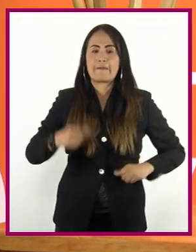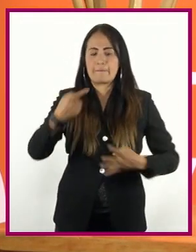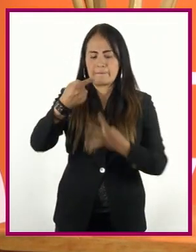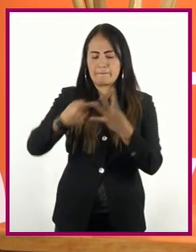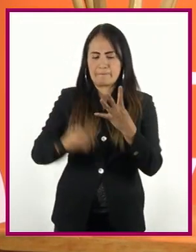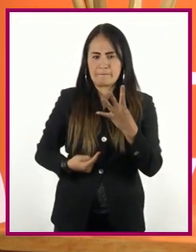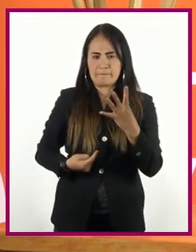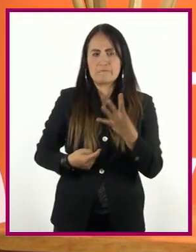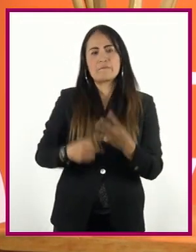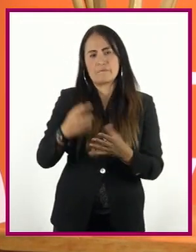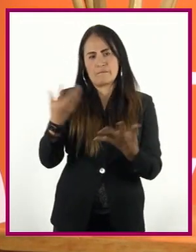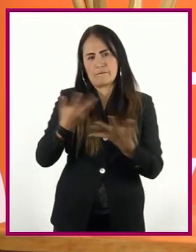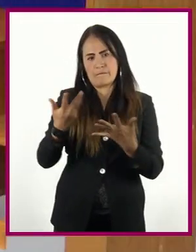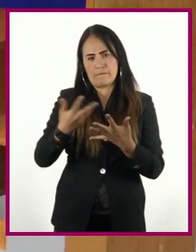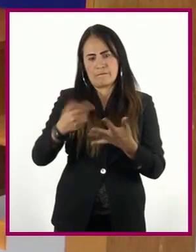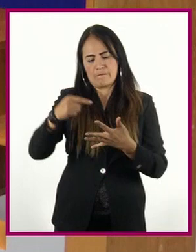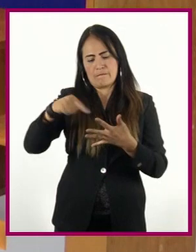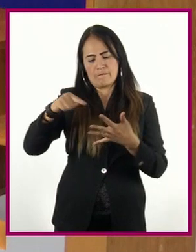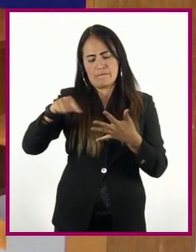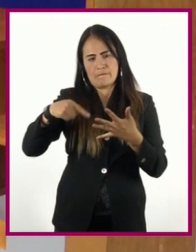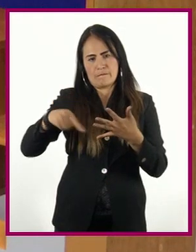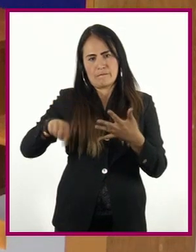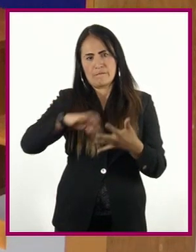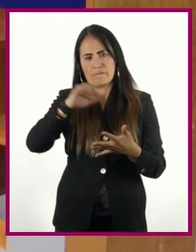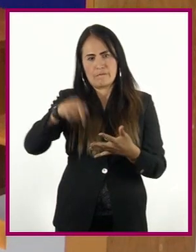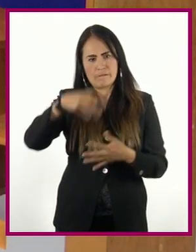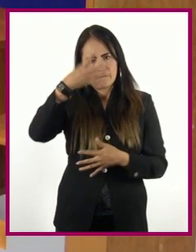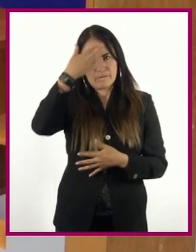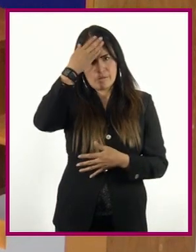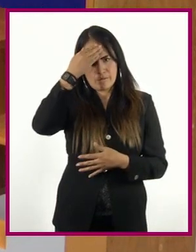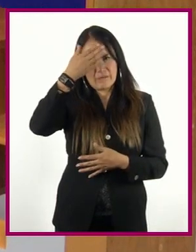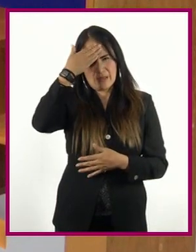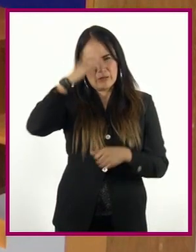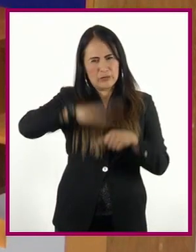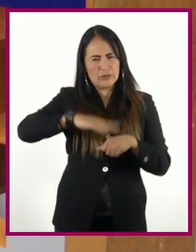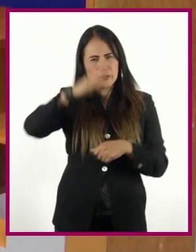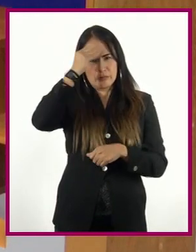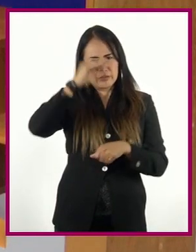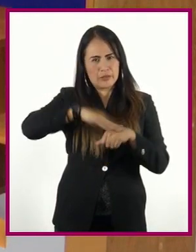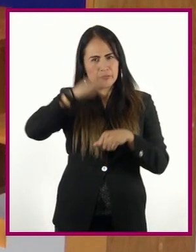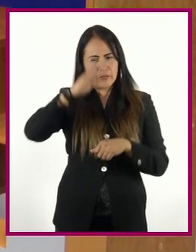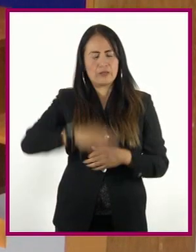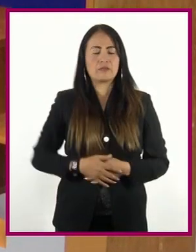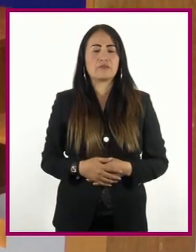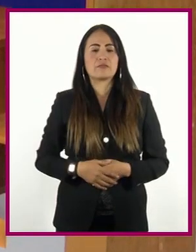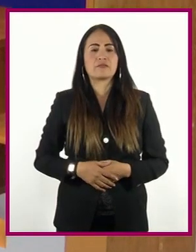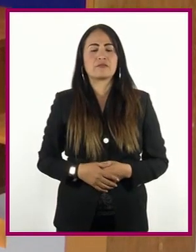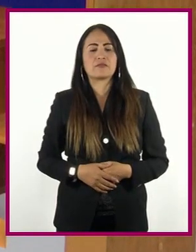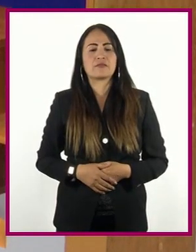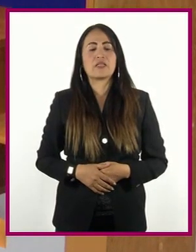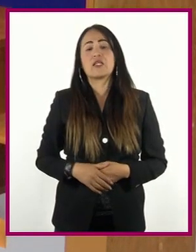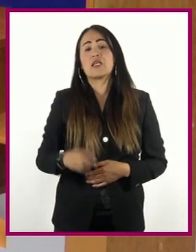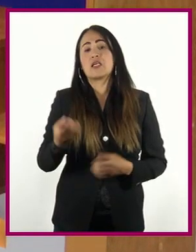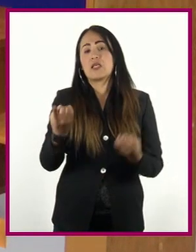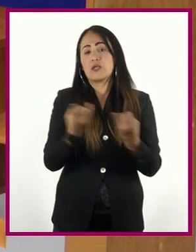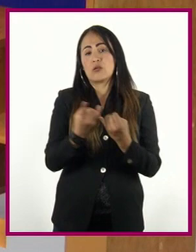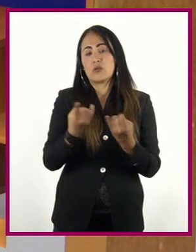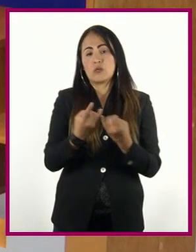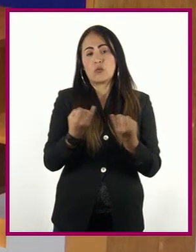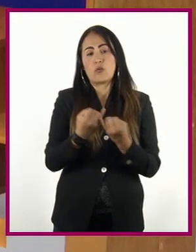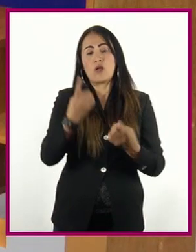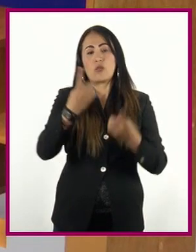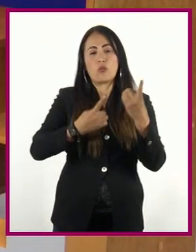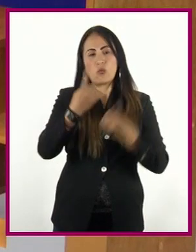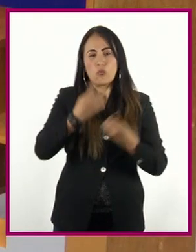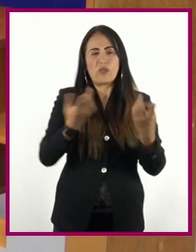en su libro de texto para reafirmar su conocimiento. También les recuerdo que pueden exponer sus dudas a sus